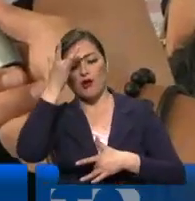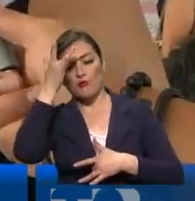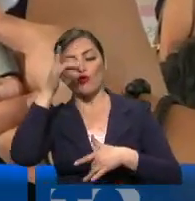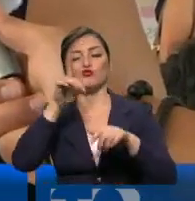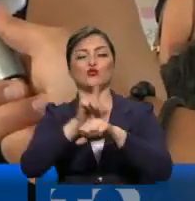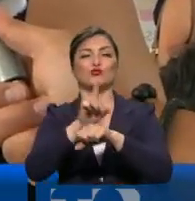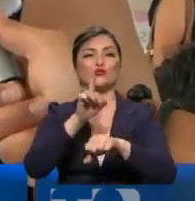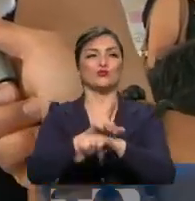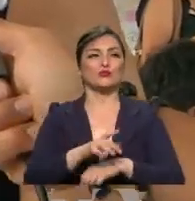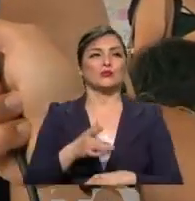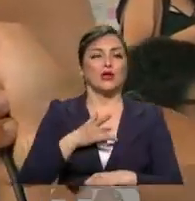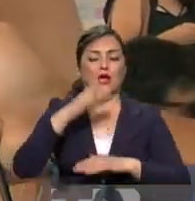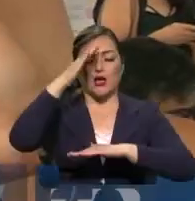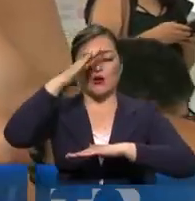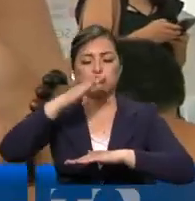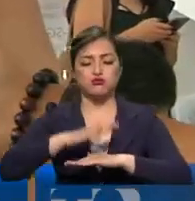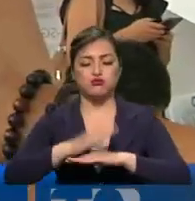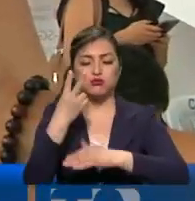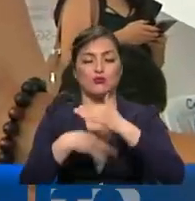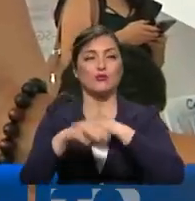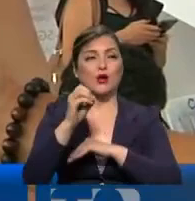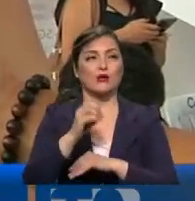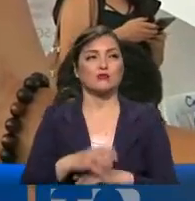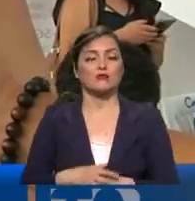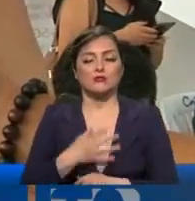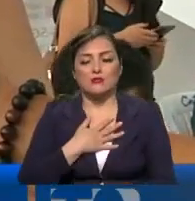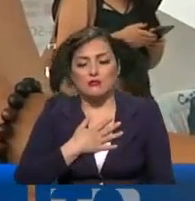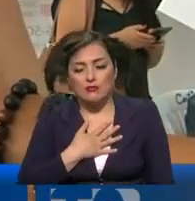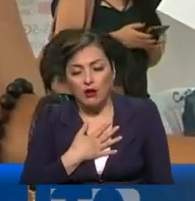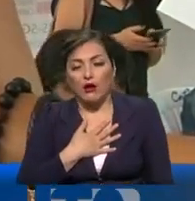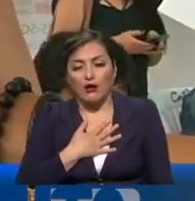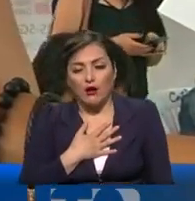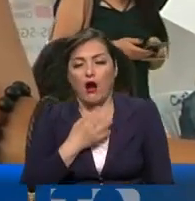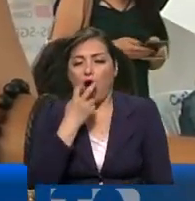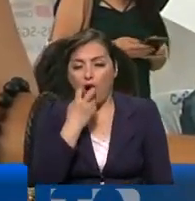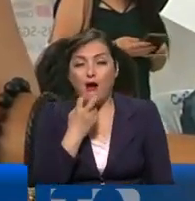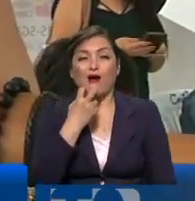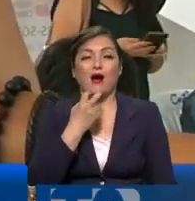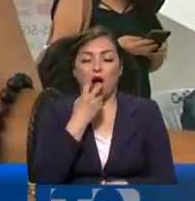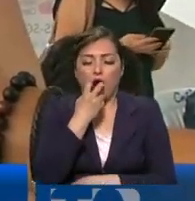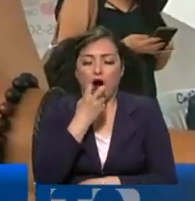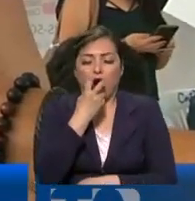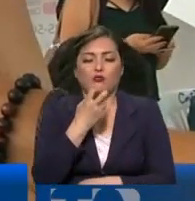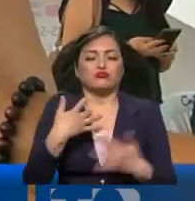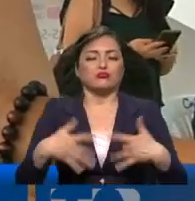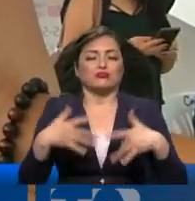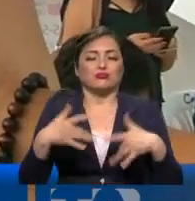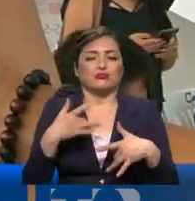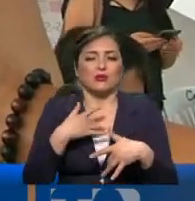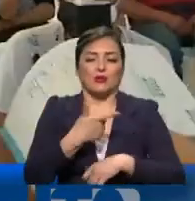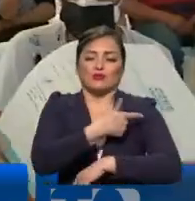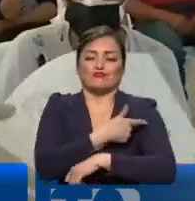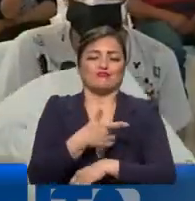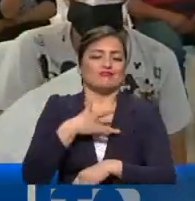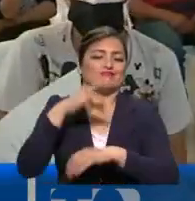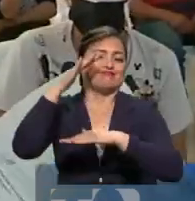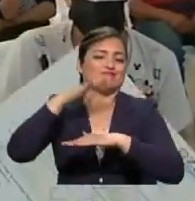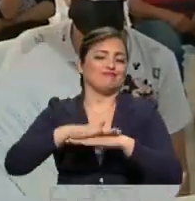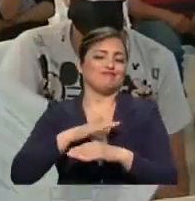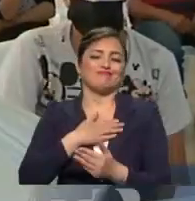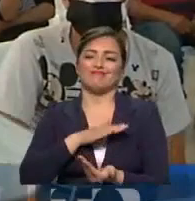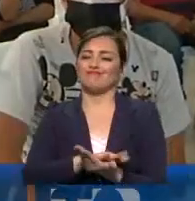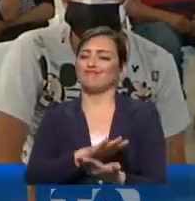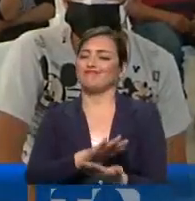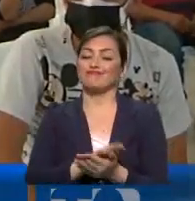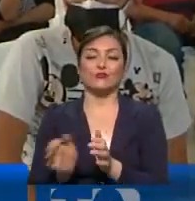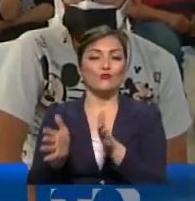Sí, más tranquila porque mi hijo tiene como es asma y rinitis alérgica, entonces yo me quedo más tranquila por ese lado. El